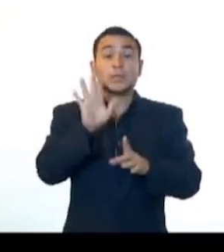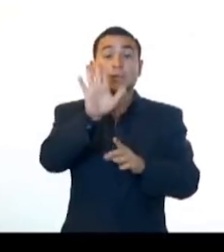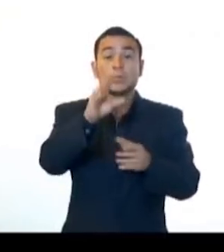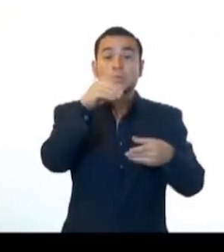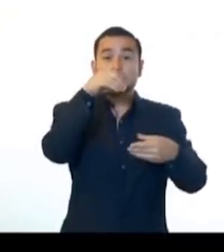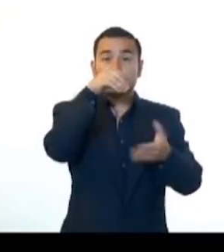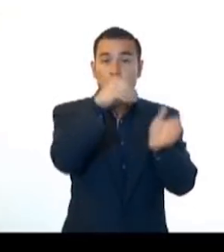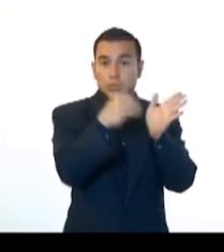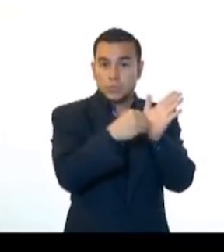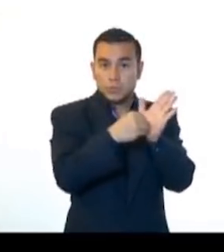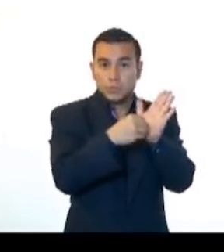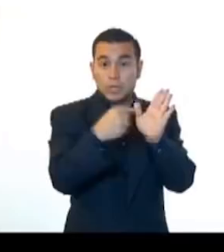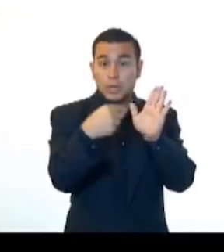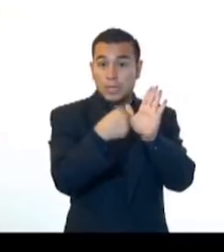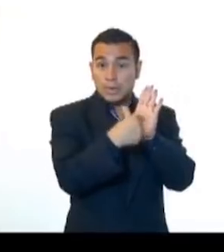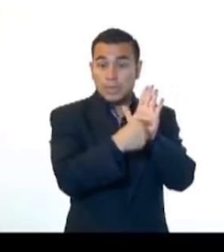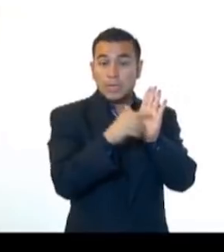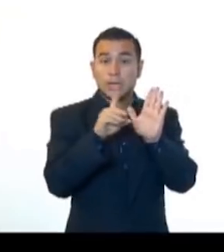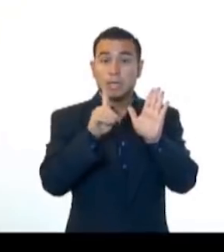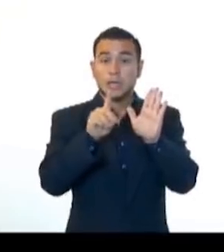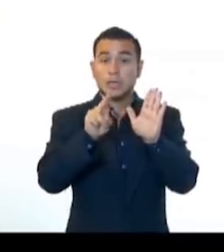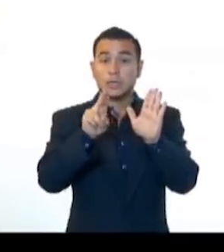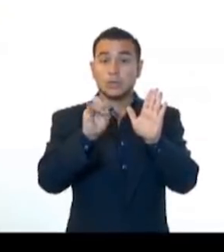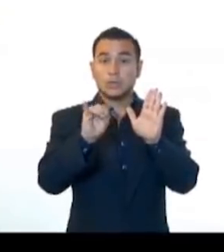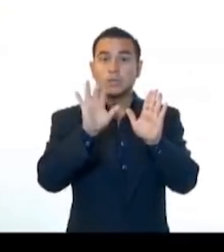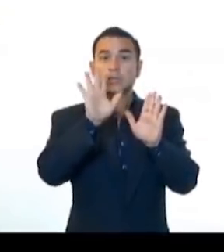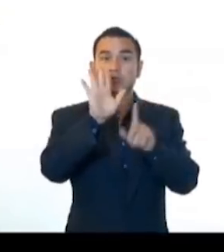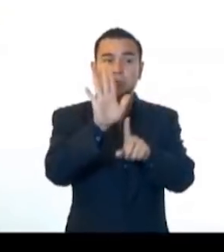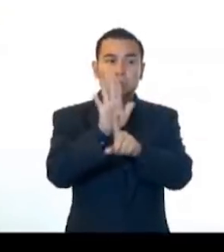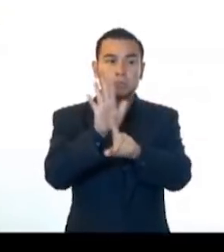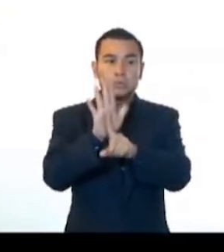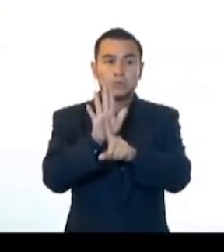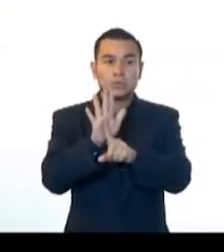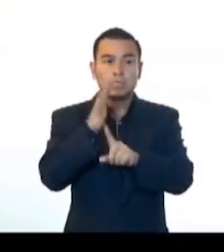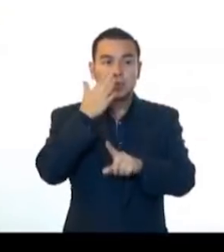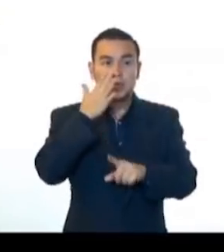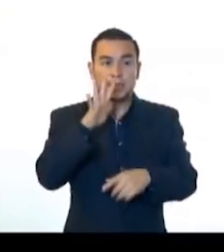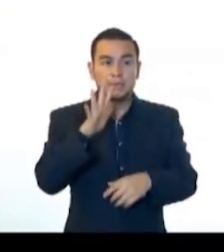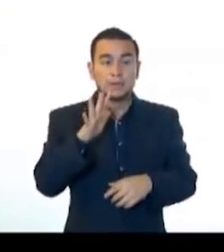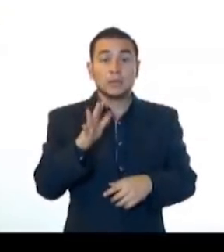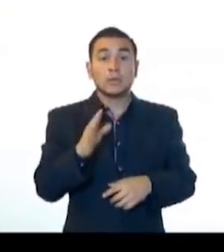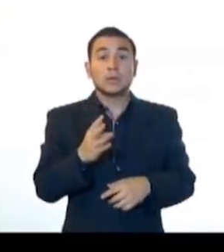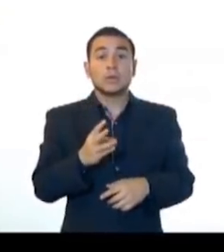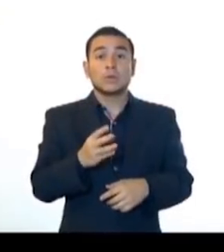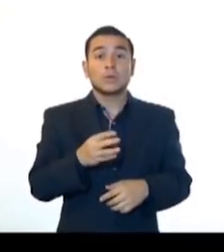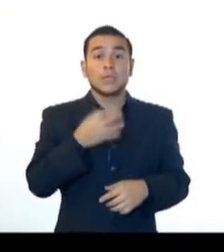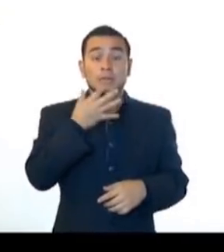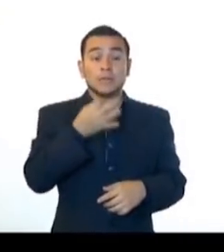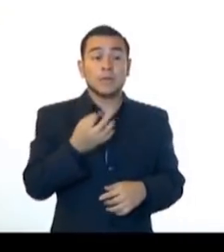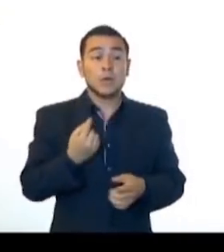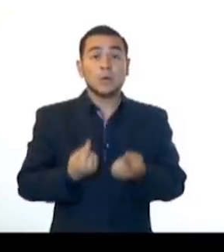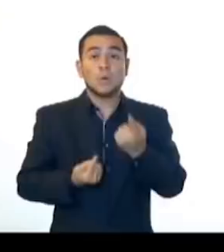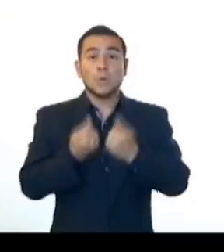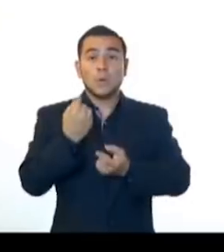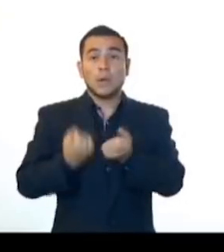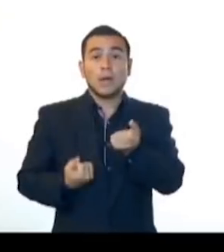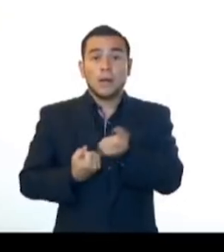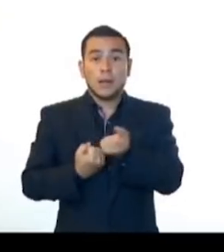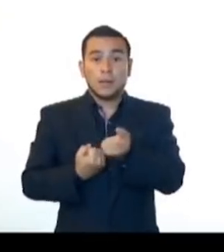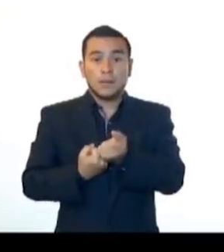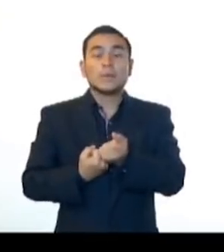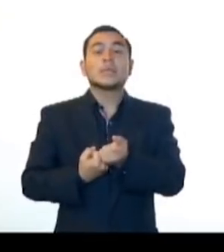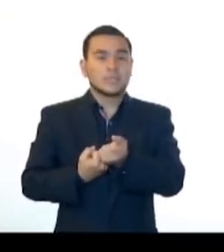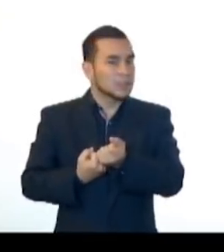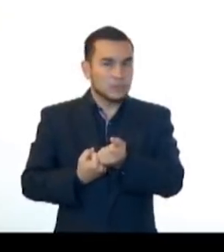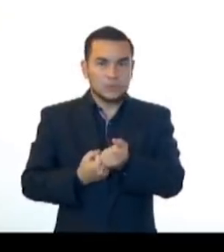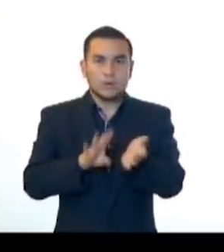DUI, aprietan ahí si quieren. Y le dice, Juan, si eres beneficiario del apoyo económico de 300 para